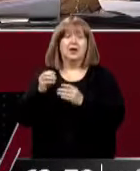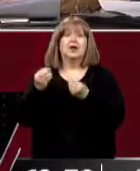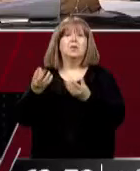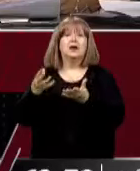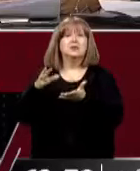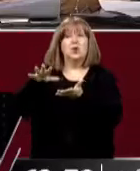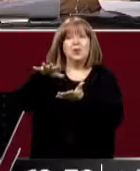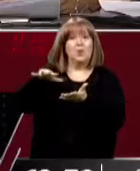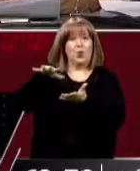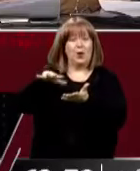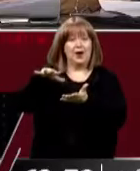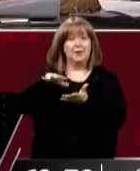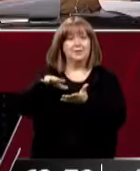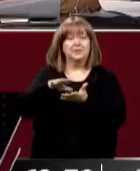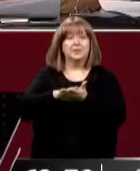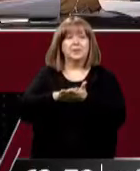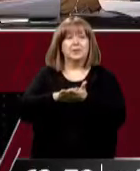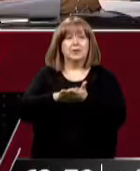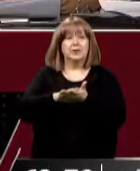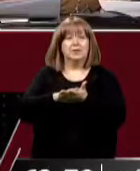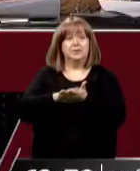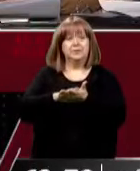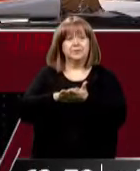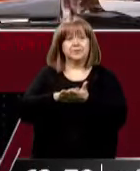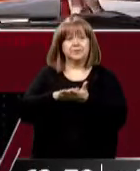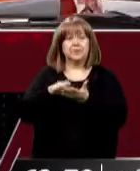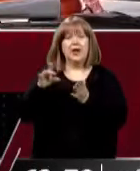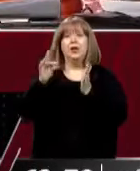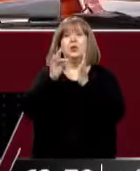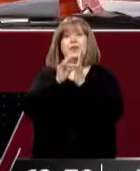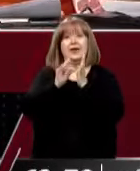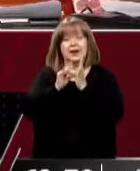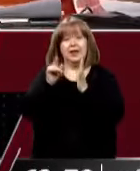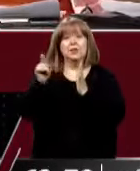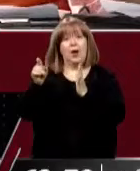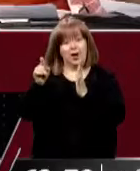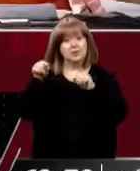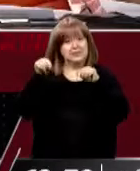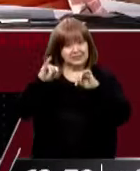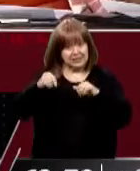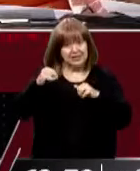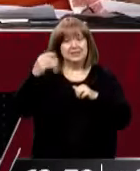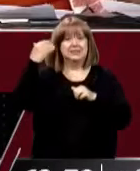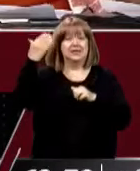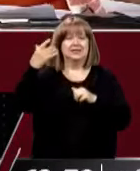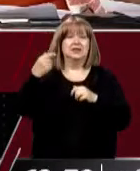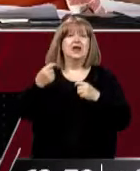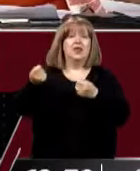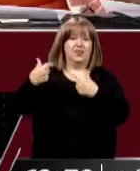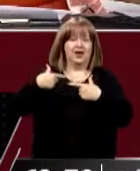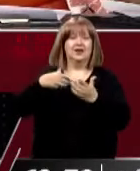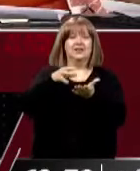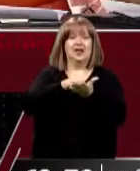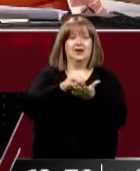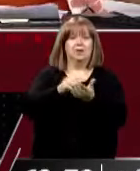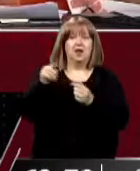pasó ahí, ¿no? Y hemos pedido la nulidad realmente de ese decreto, porque ahí sí se hizo una cesión, de tierras. Bien. A nosotros no se